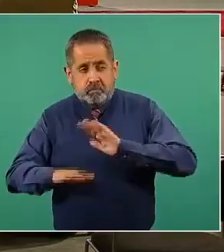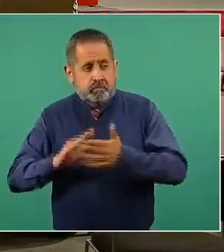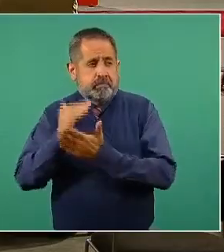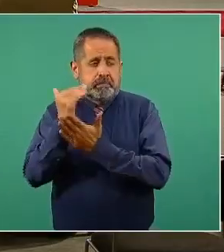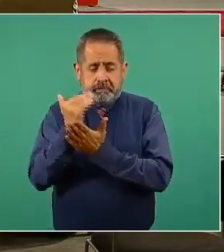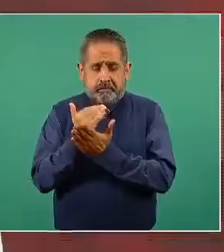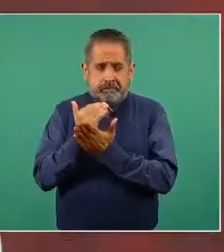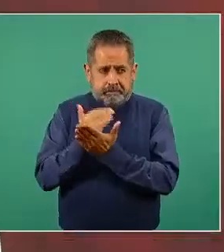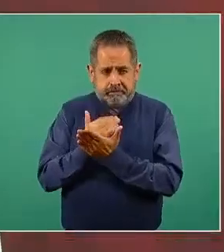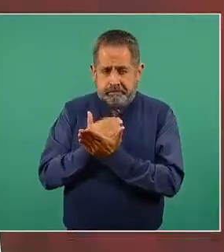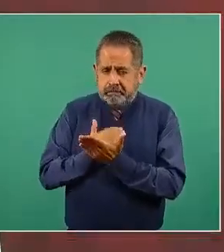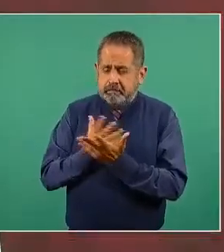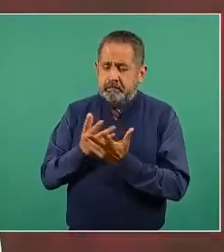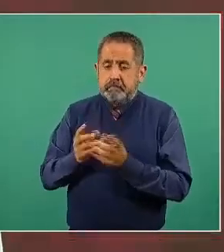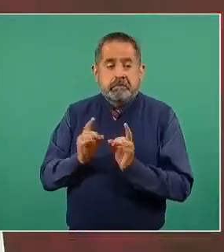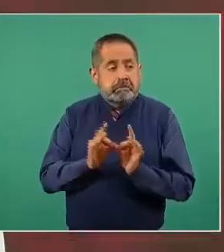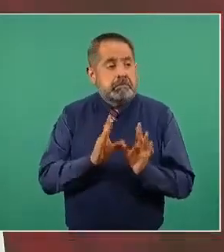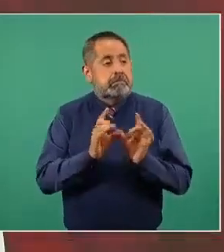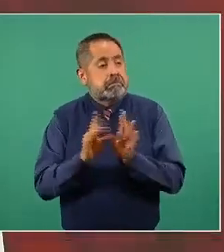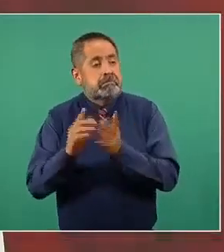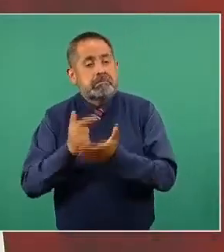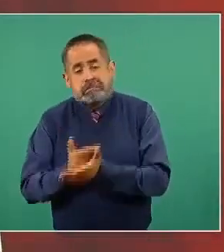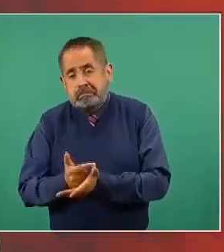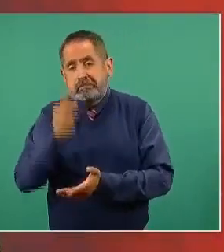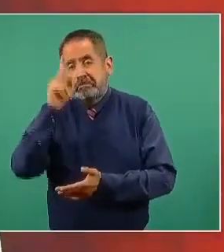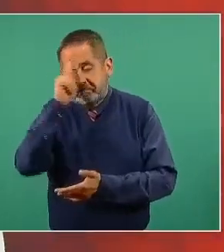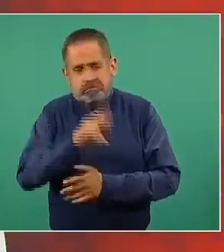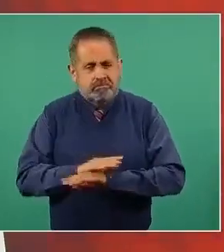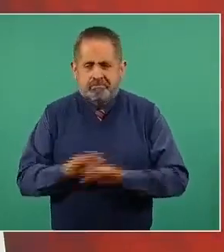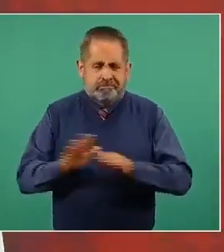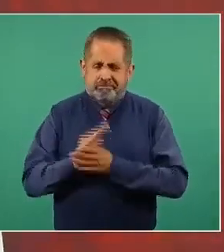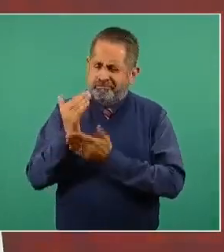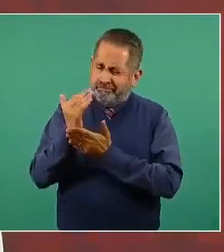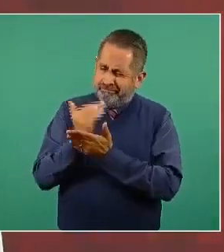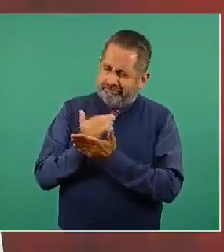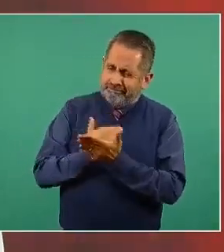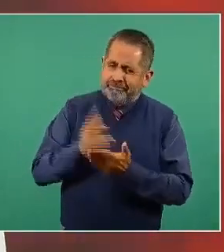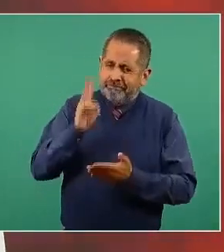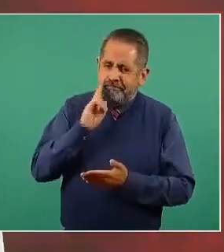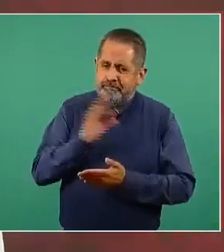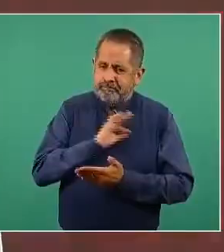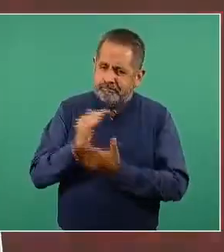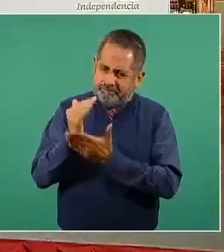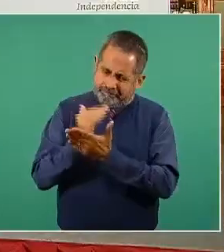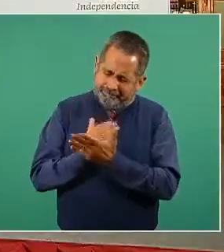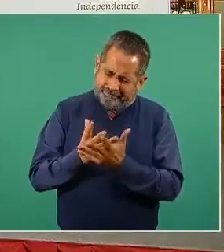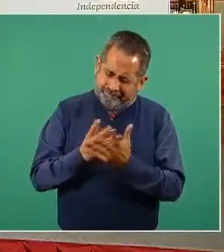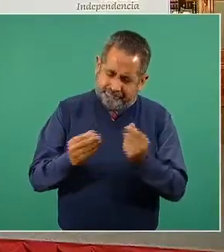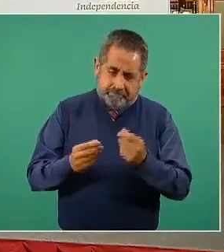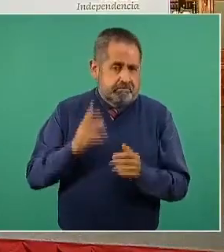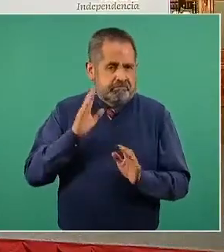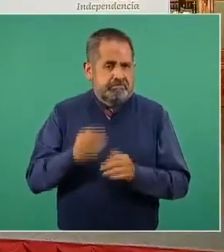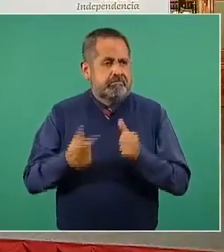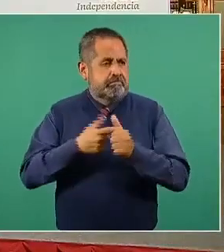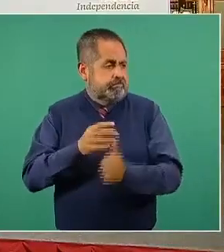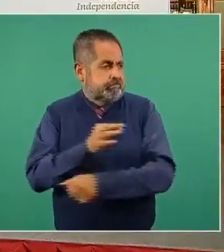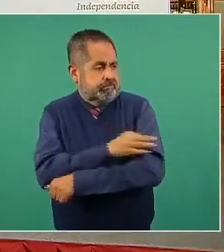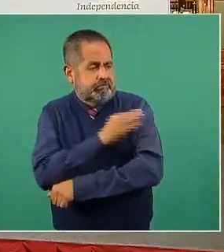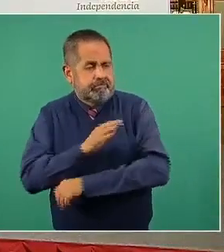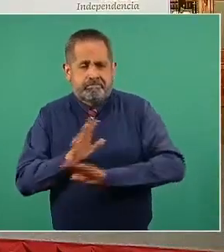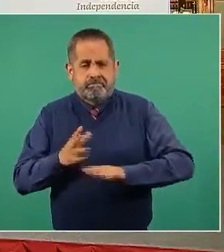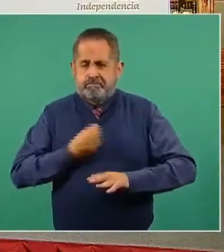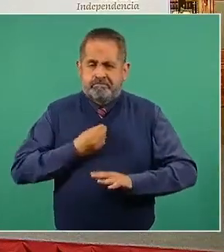la ocurrencia de casos de enfermedad grave o incluso de enfermedad, se logra ya desde la primera dosis,